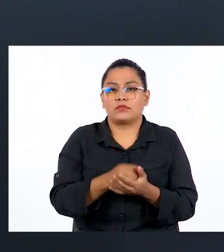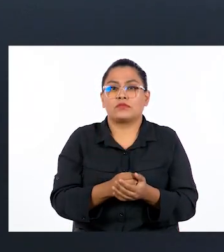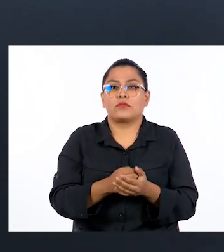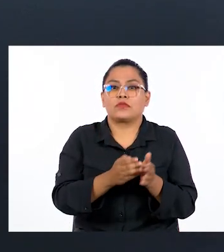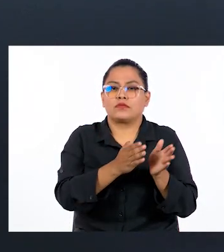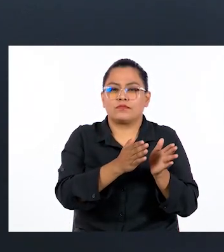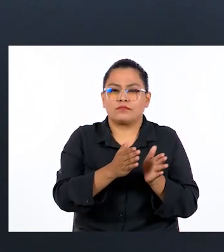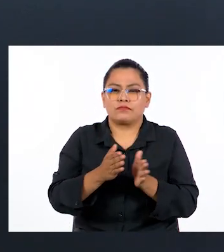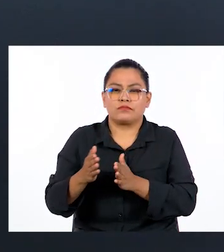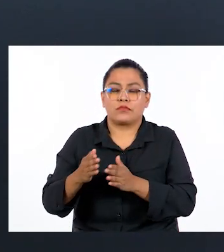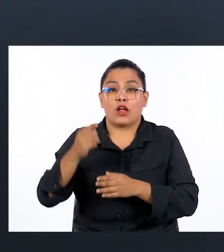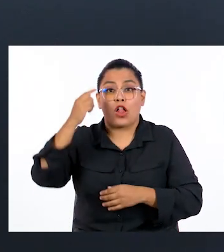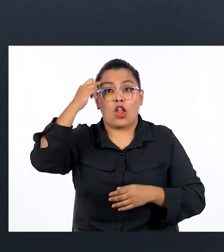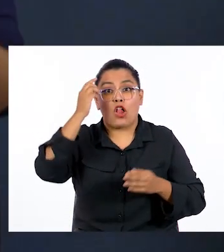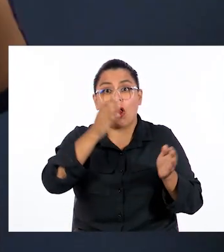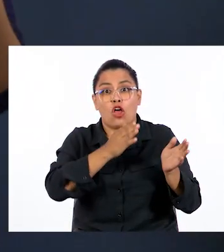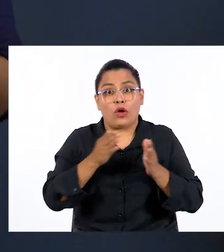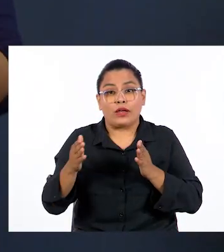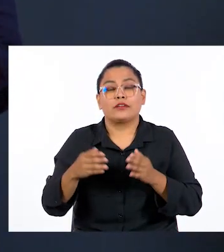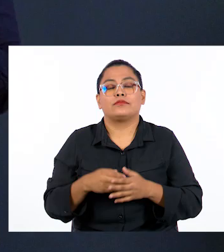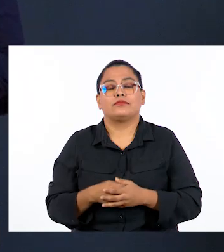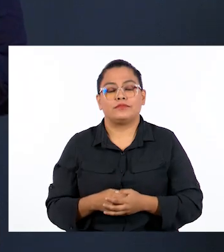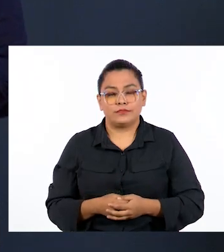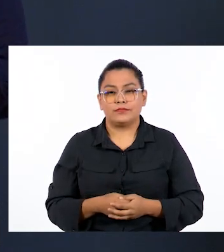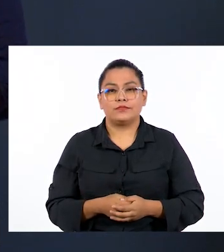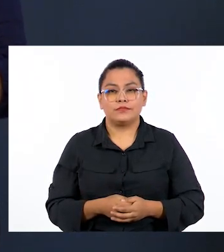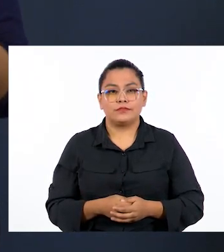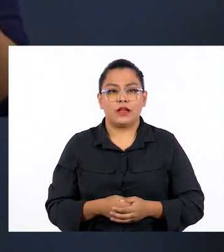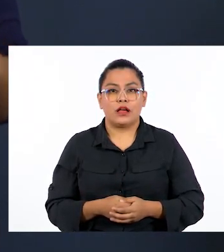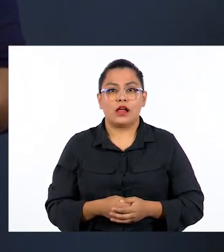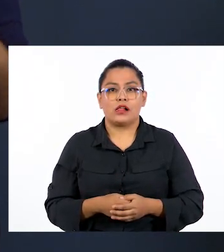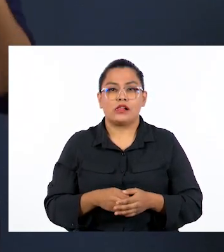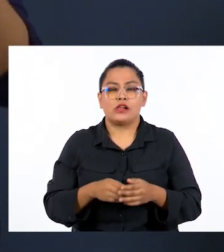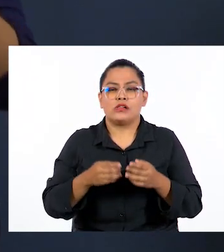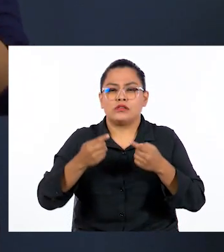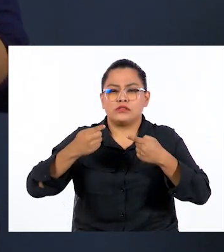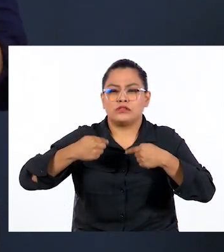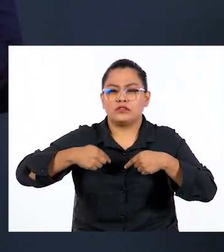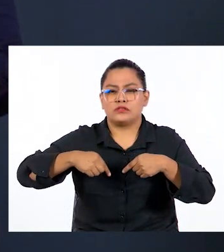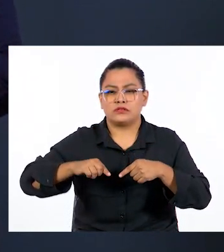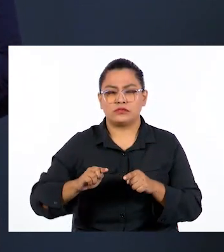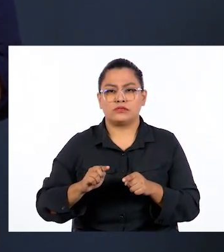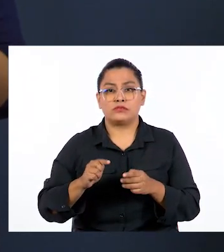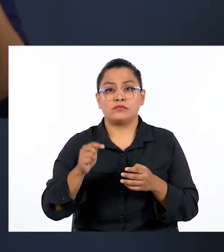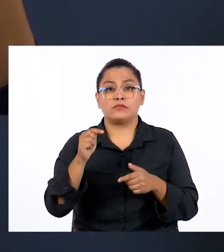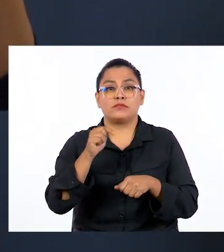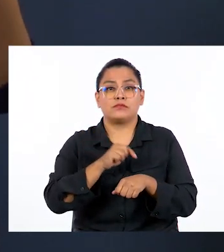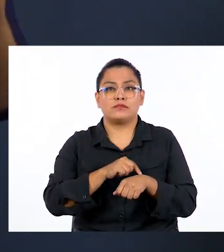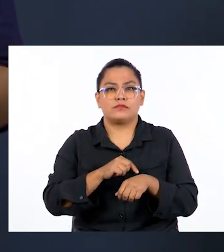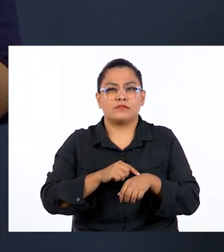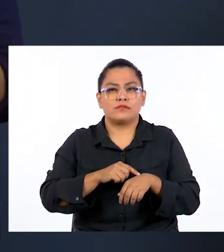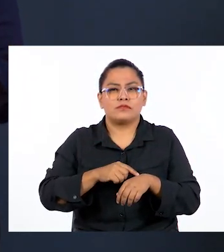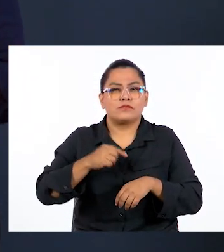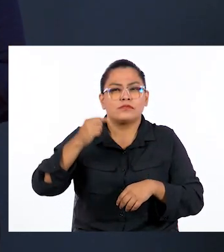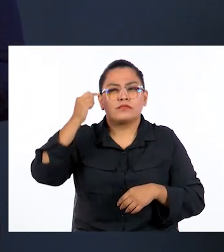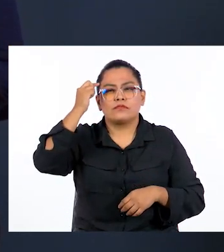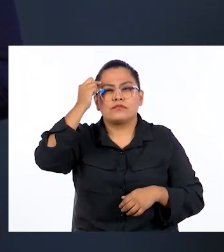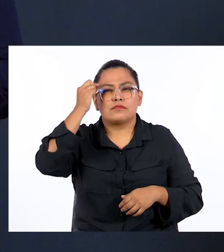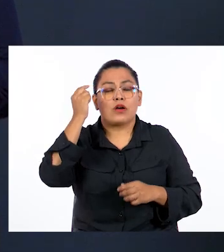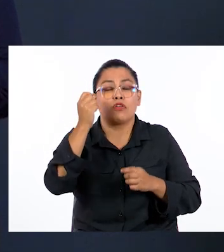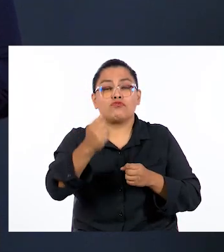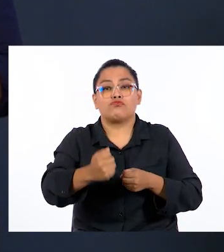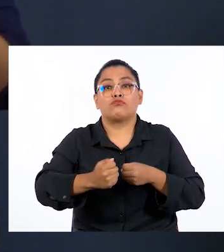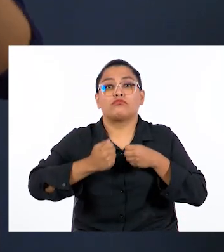secuencia lógica y ordenada. Cada parte de la secuencia responde a momentos cognitivos que ayudan a fortalecer